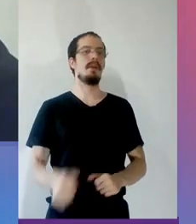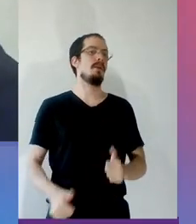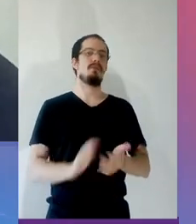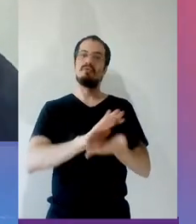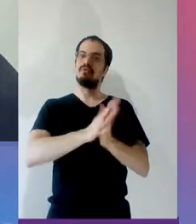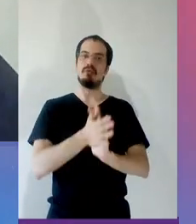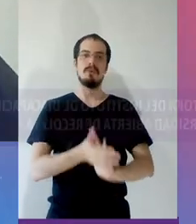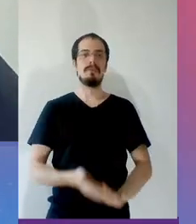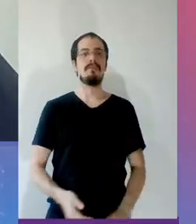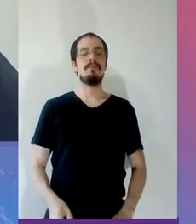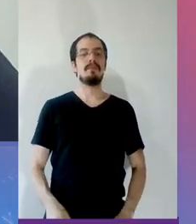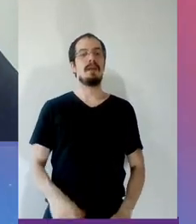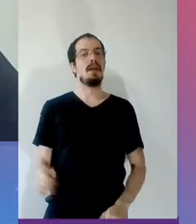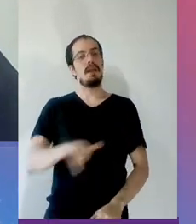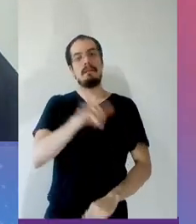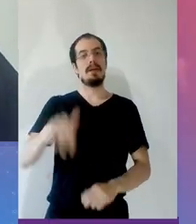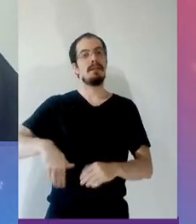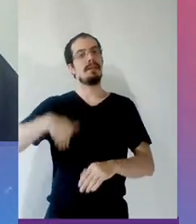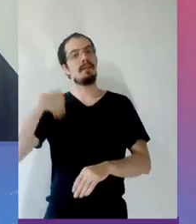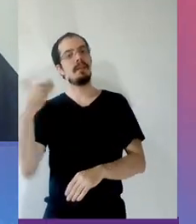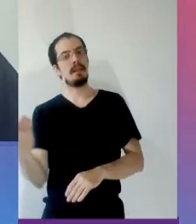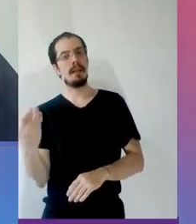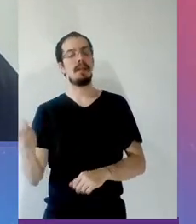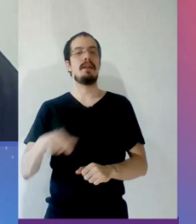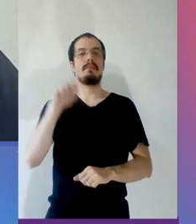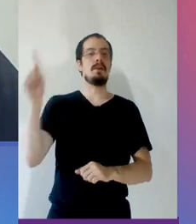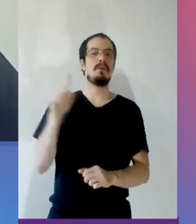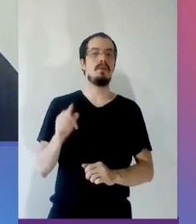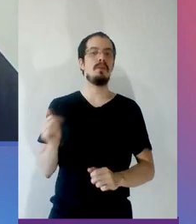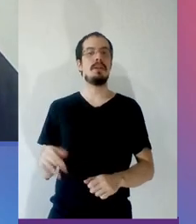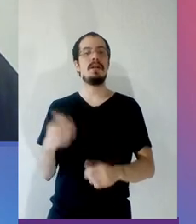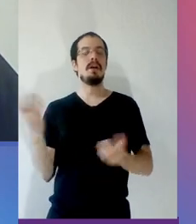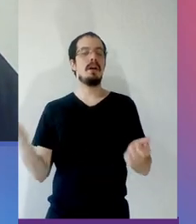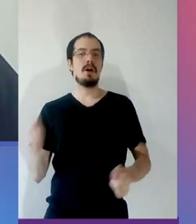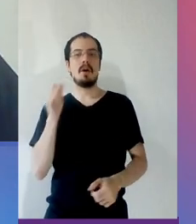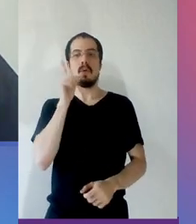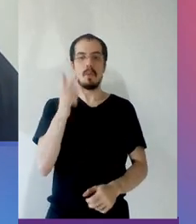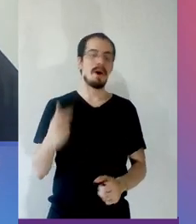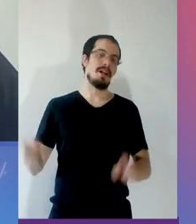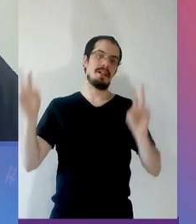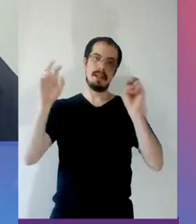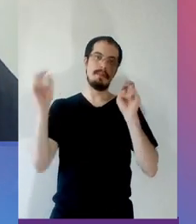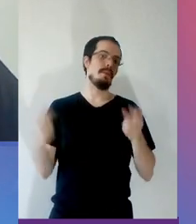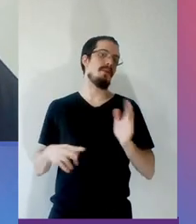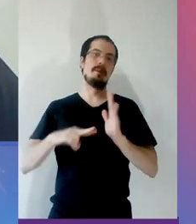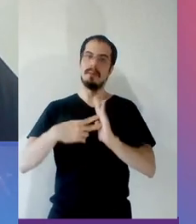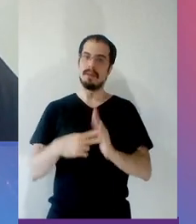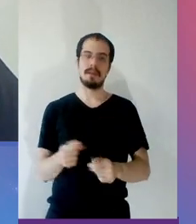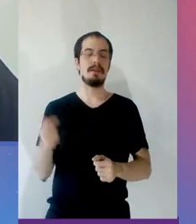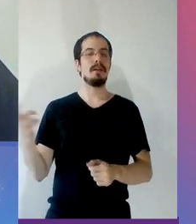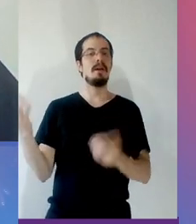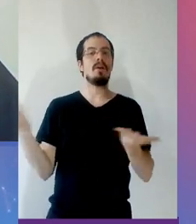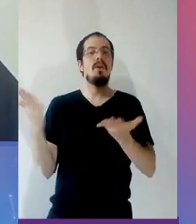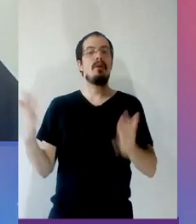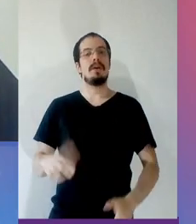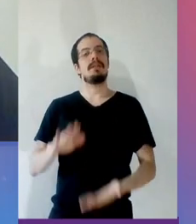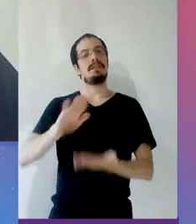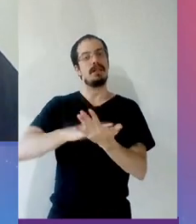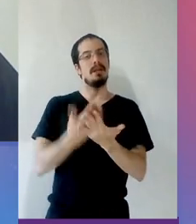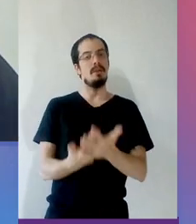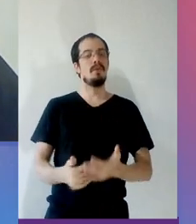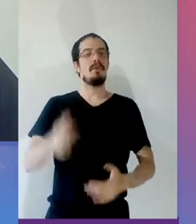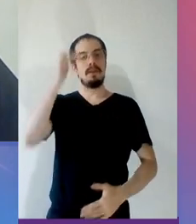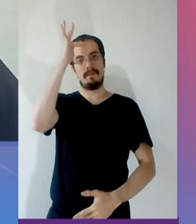a la siguiente pregunta y considerando los impactos que ustedes mencionan en la salud física, emocional,